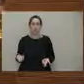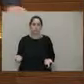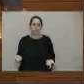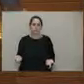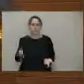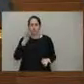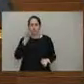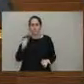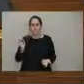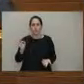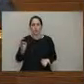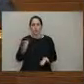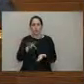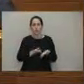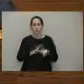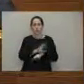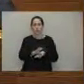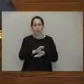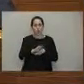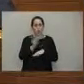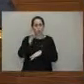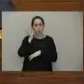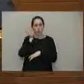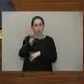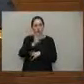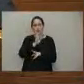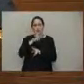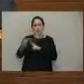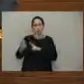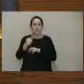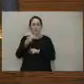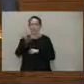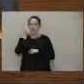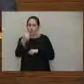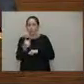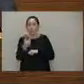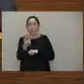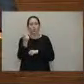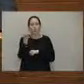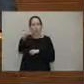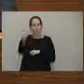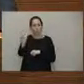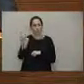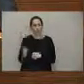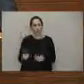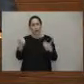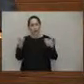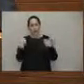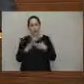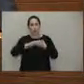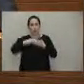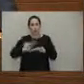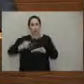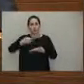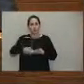Es cierto que en la respuesta a la consejera nos manifiesta que se notifica la cuantía del cargo en la cuenta donde figura el